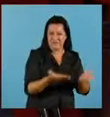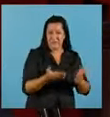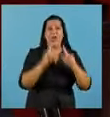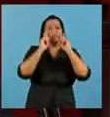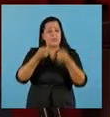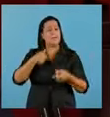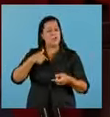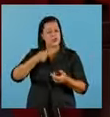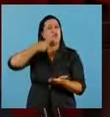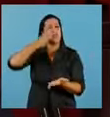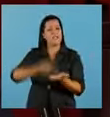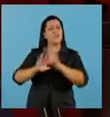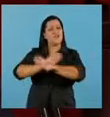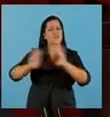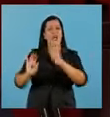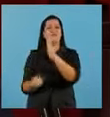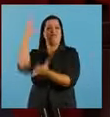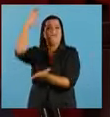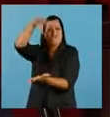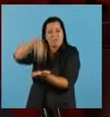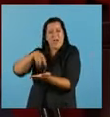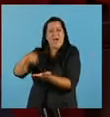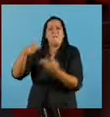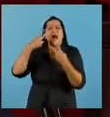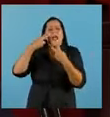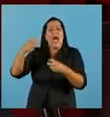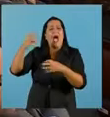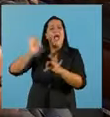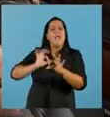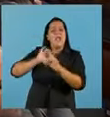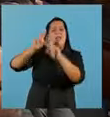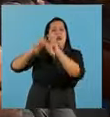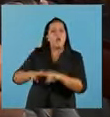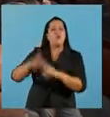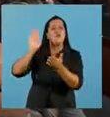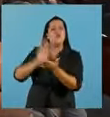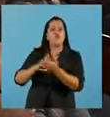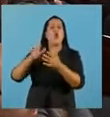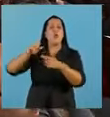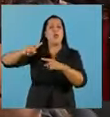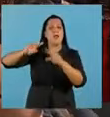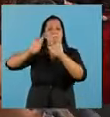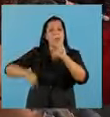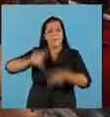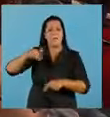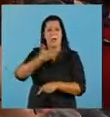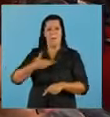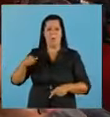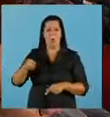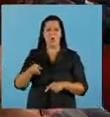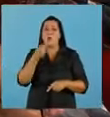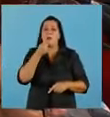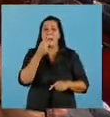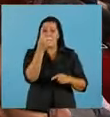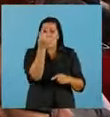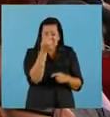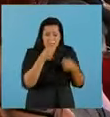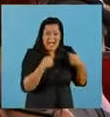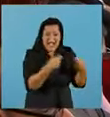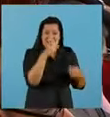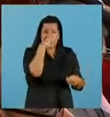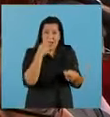también de crear la Agencia Federal de Evaluación de Impacto de las Políticas Públicas. Cada peso que se gaste